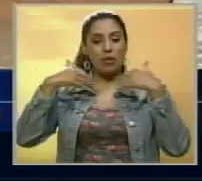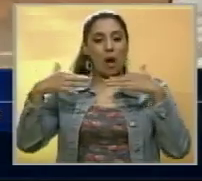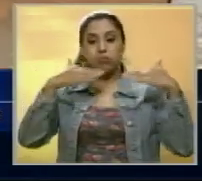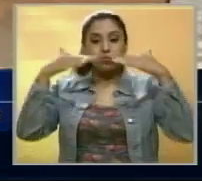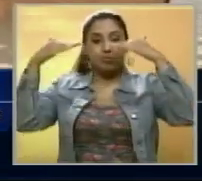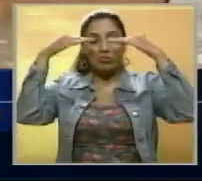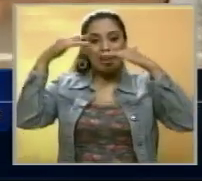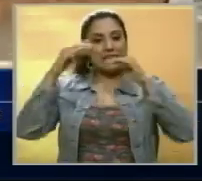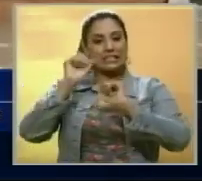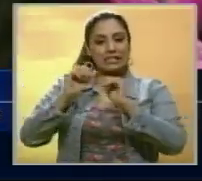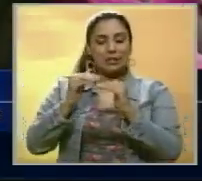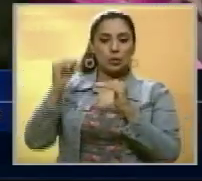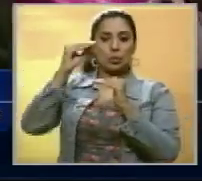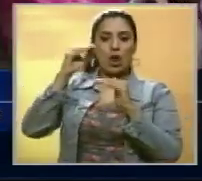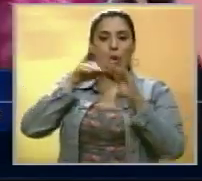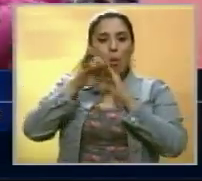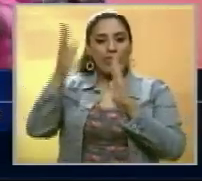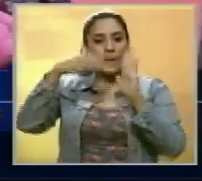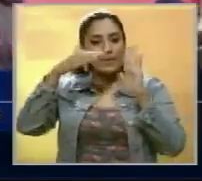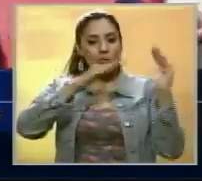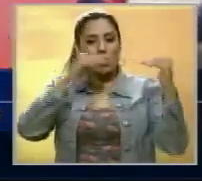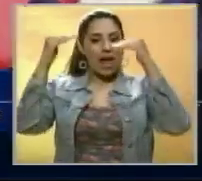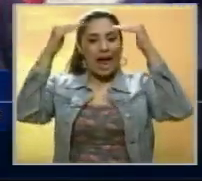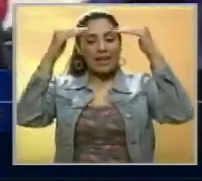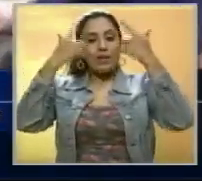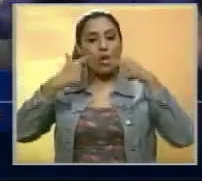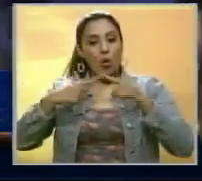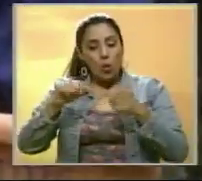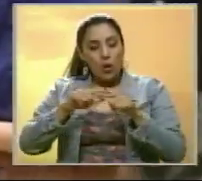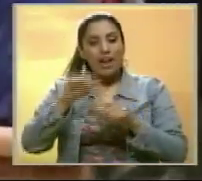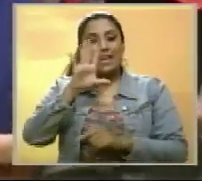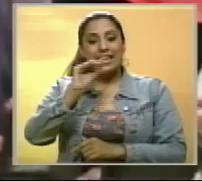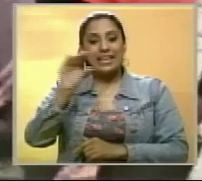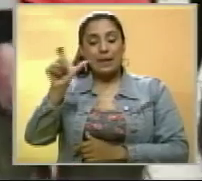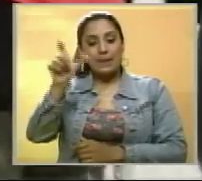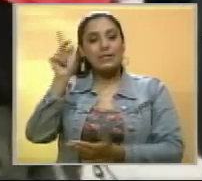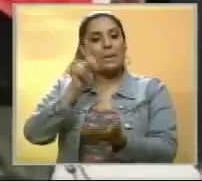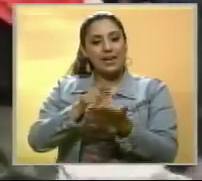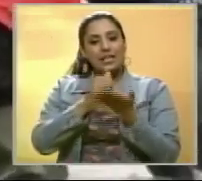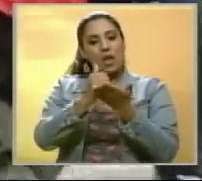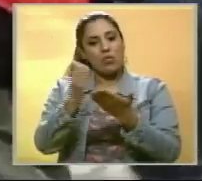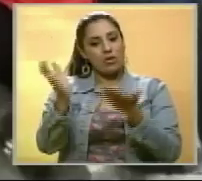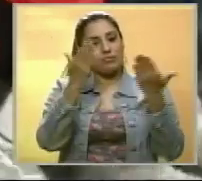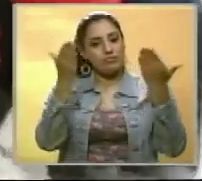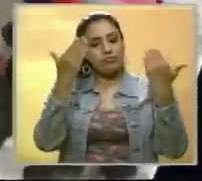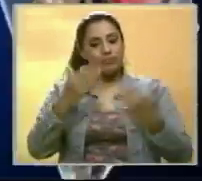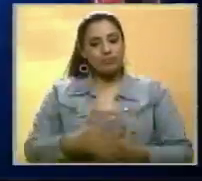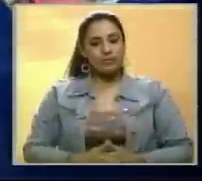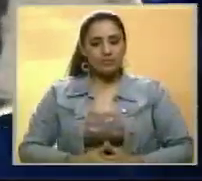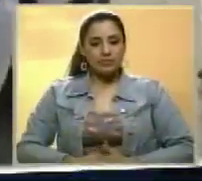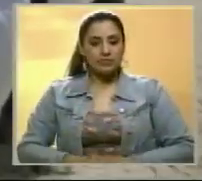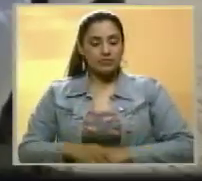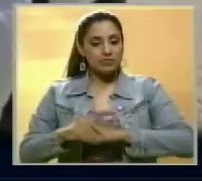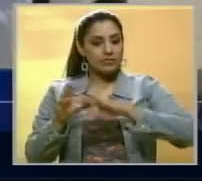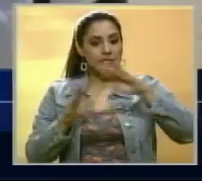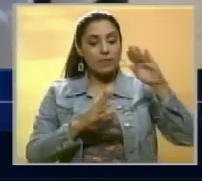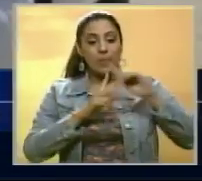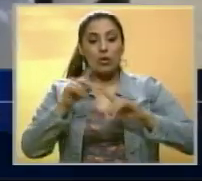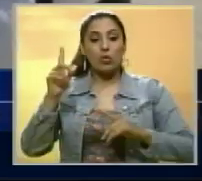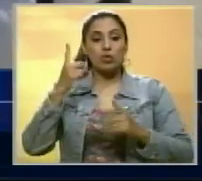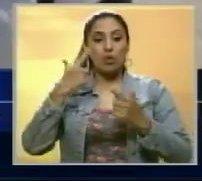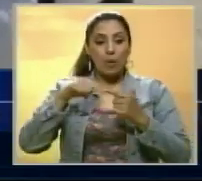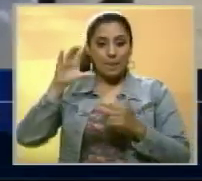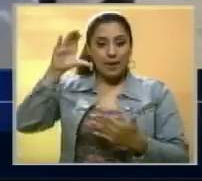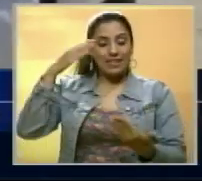daños por las aguas que se desbordaron del río Sena. Cerca de 500 empleados participan en las labores. En Libia,